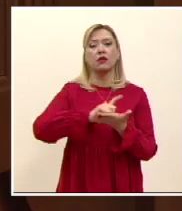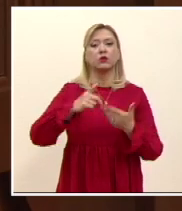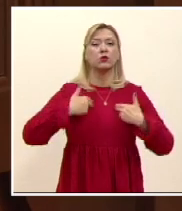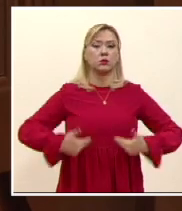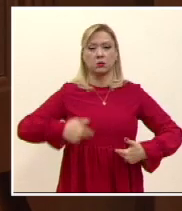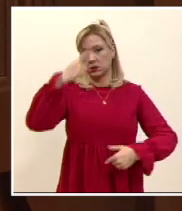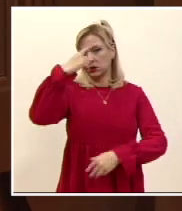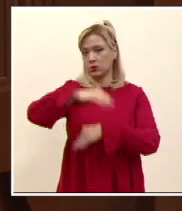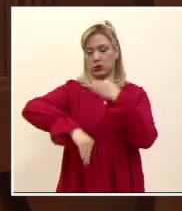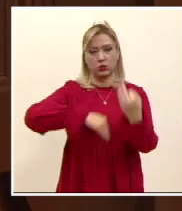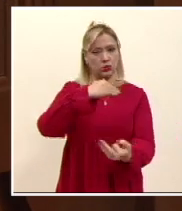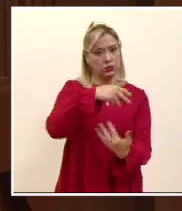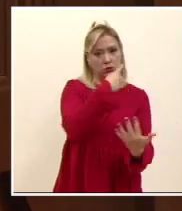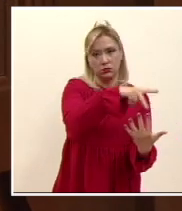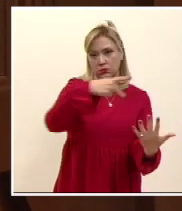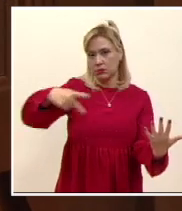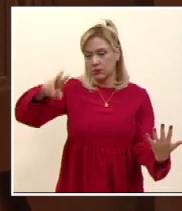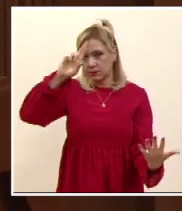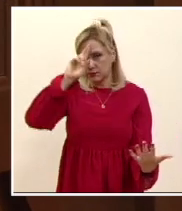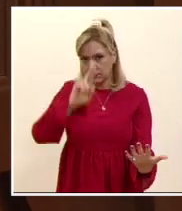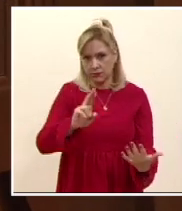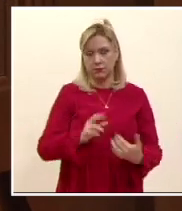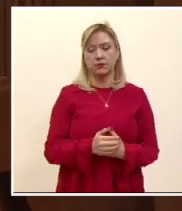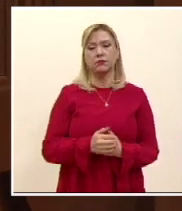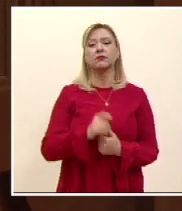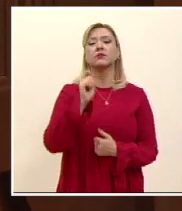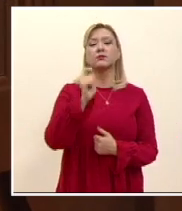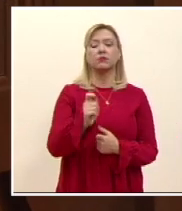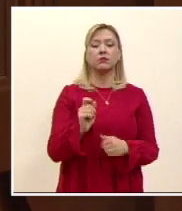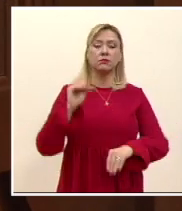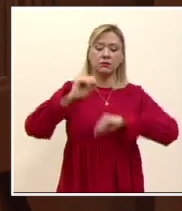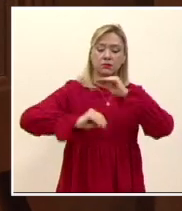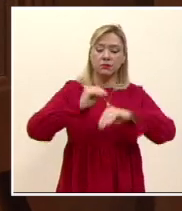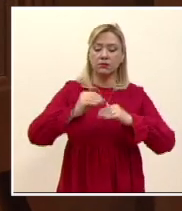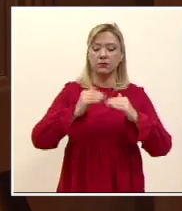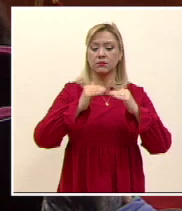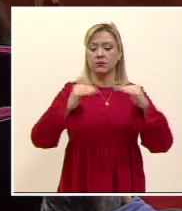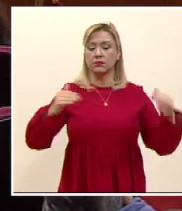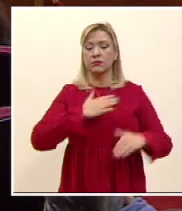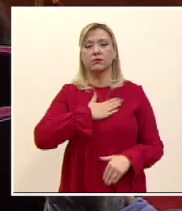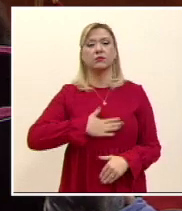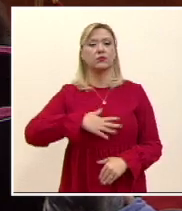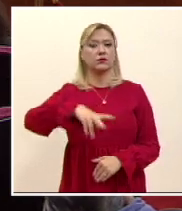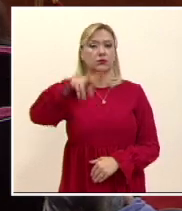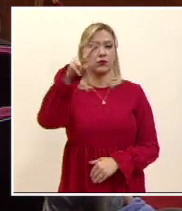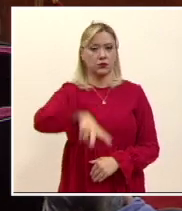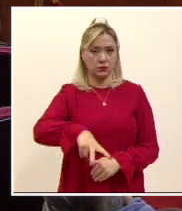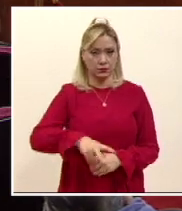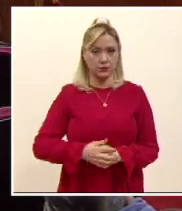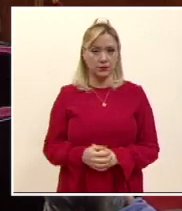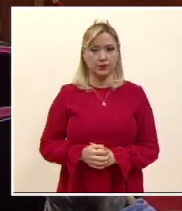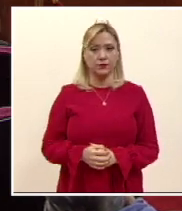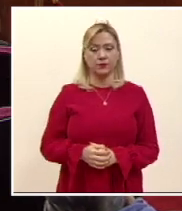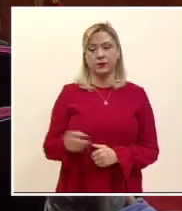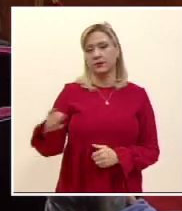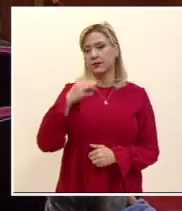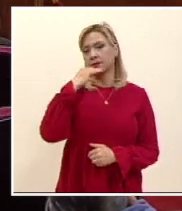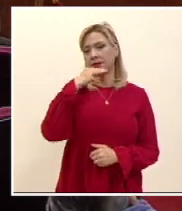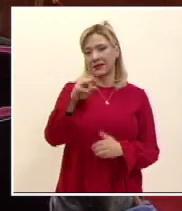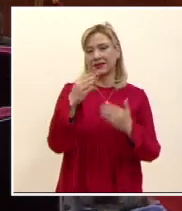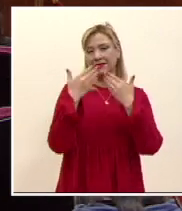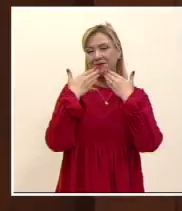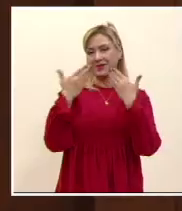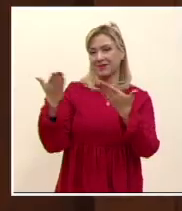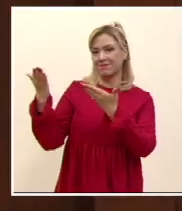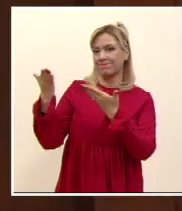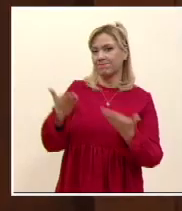derechos humanos, que está determinada a construir una democracia real. En mensaje de bienvenida, la